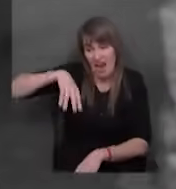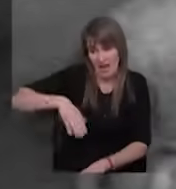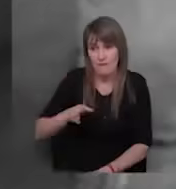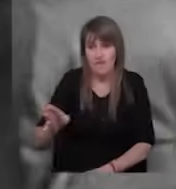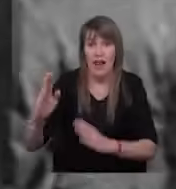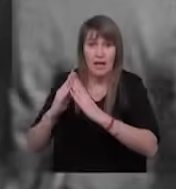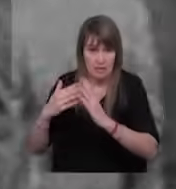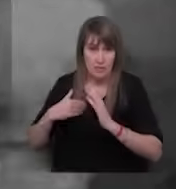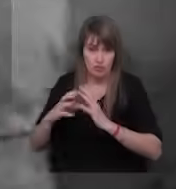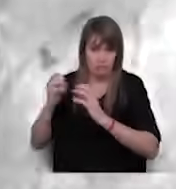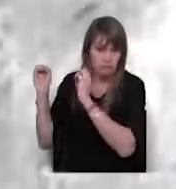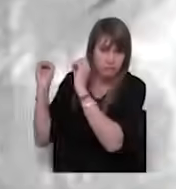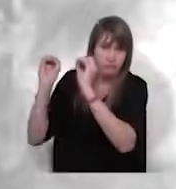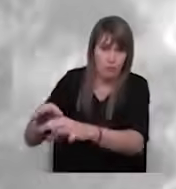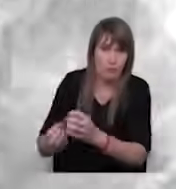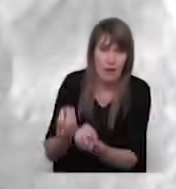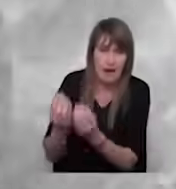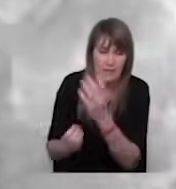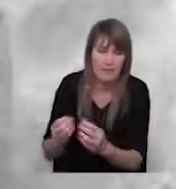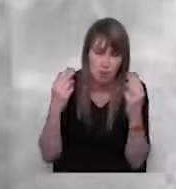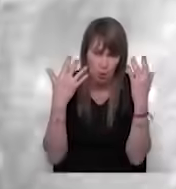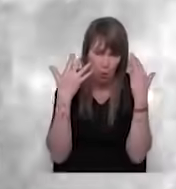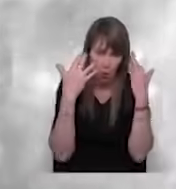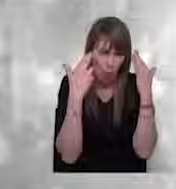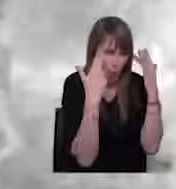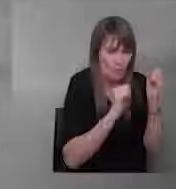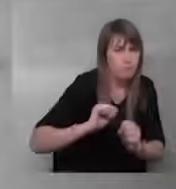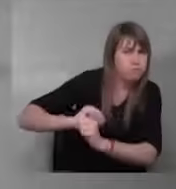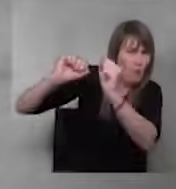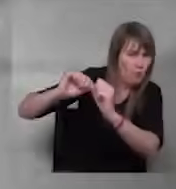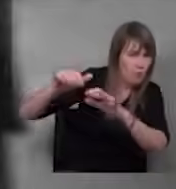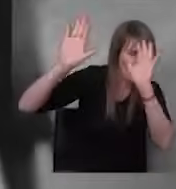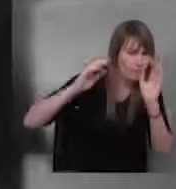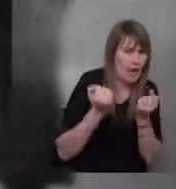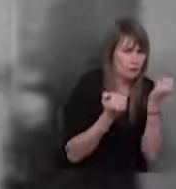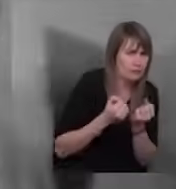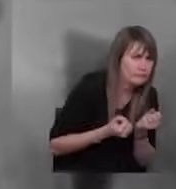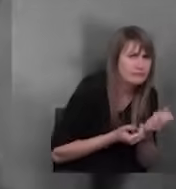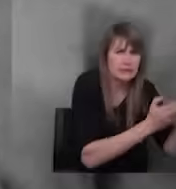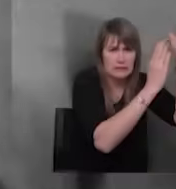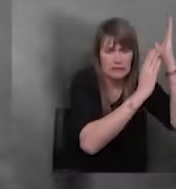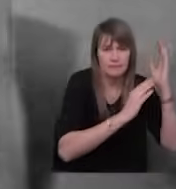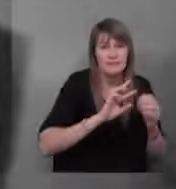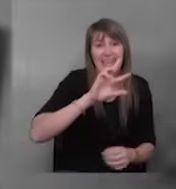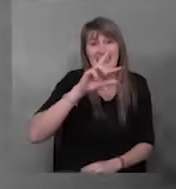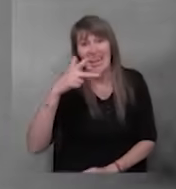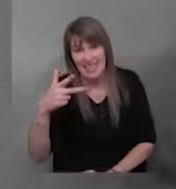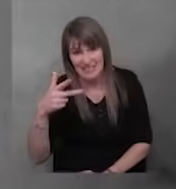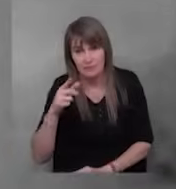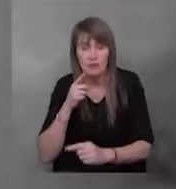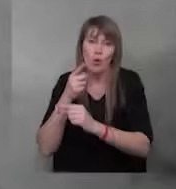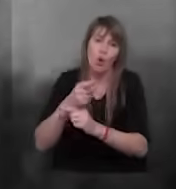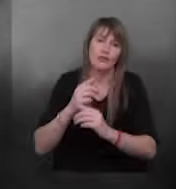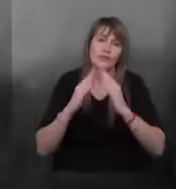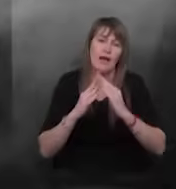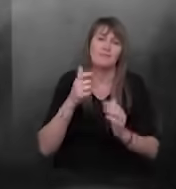arrojé la bomba hacia el jardín, regresando rápidamente y saliendo ambos vehículos de la zona. 3. Contra el domicilio del doctor